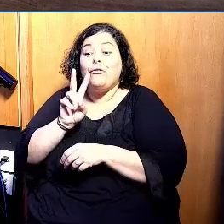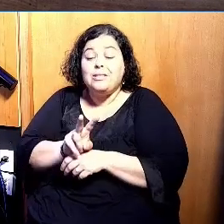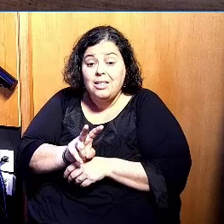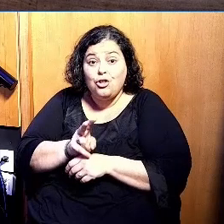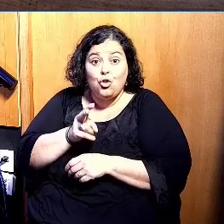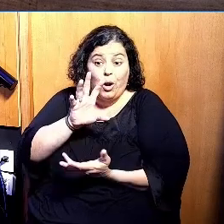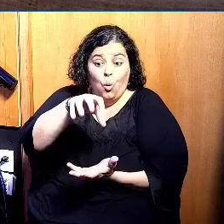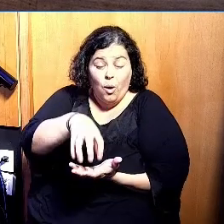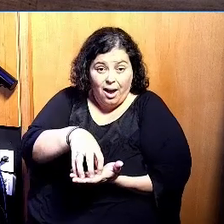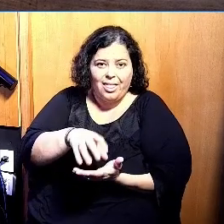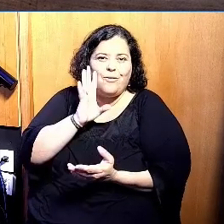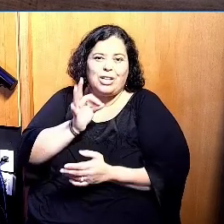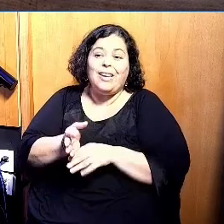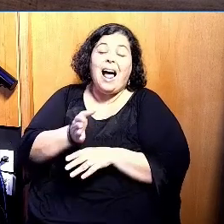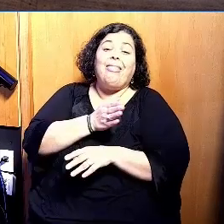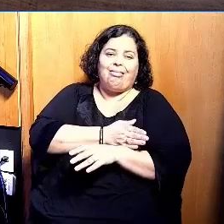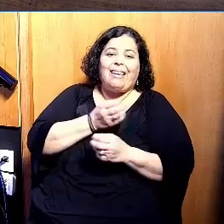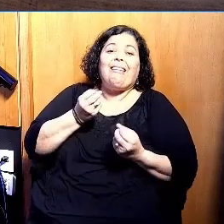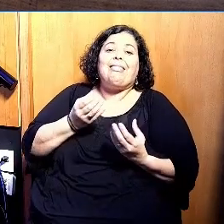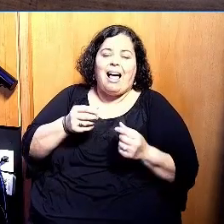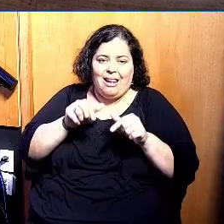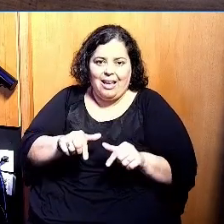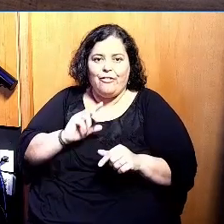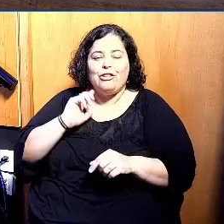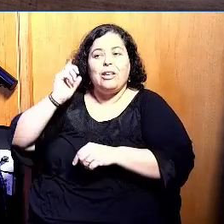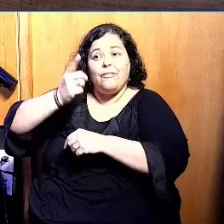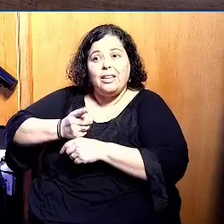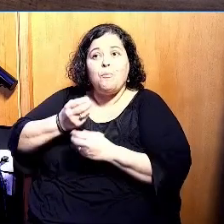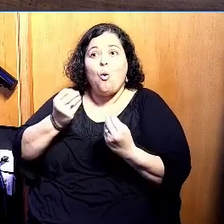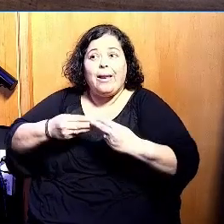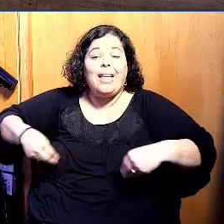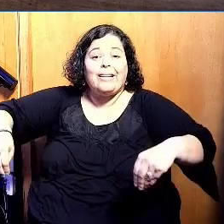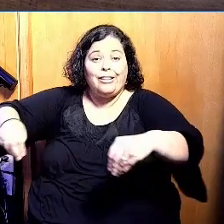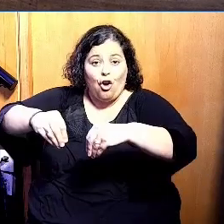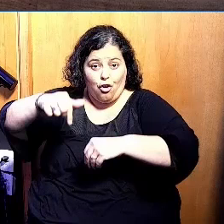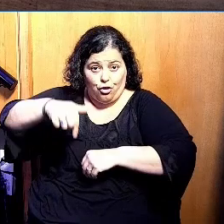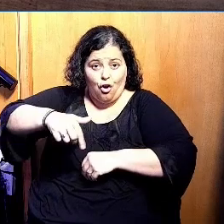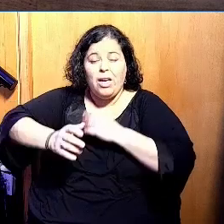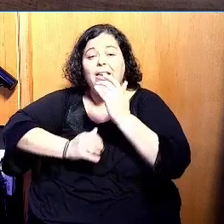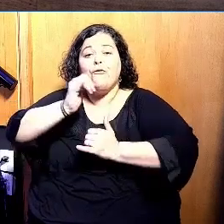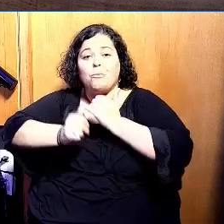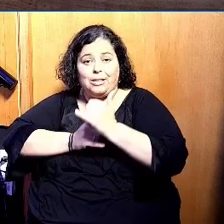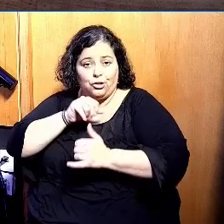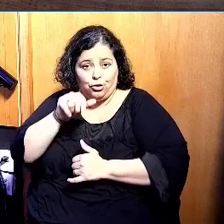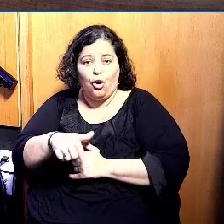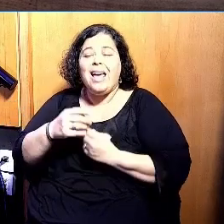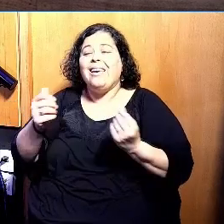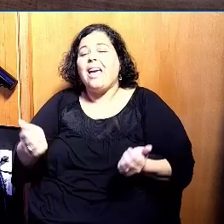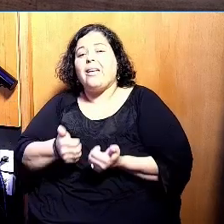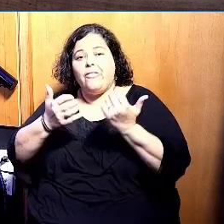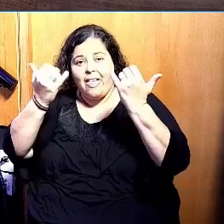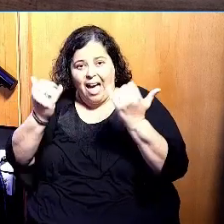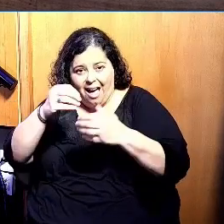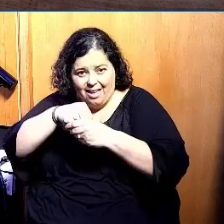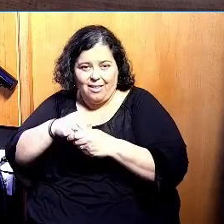ese centro educativo. Entonces, definimos el monitor de territorio, que tiene información de la actividad que hay en cada uno de esos